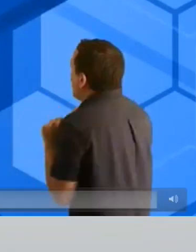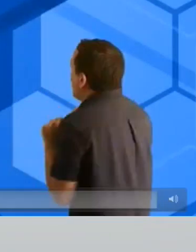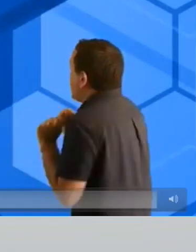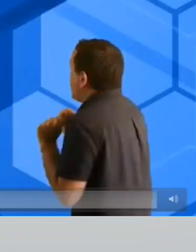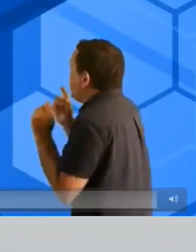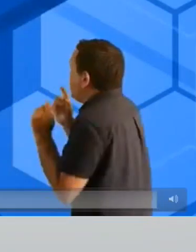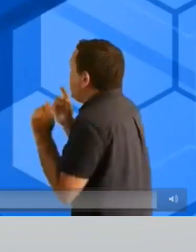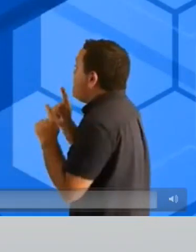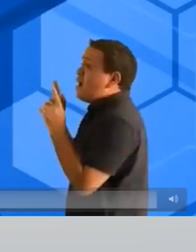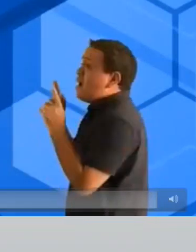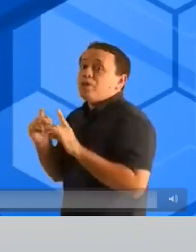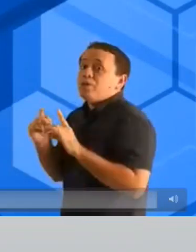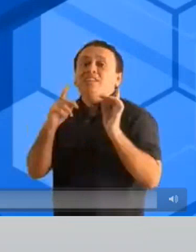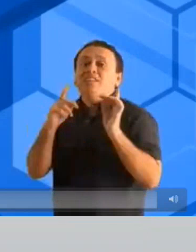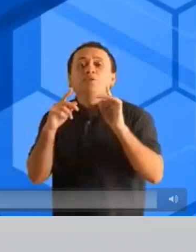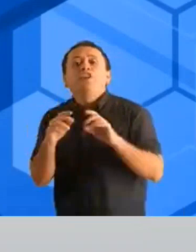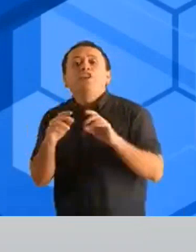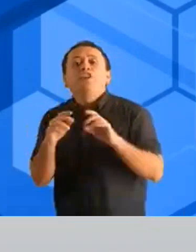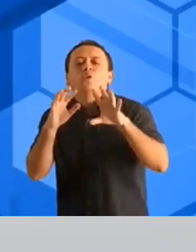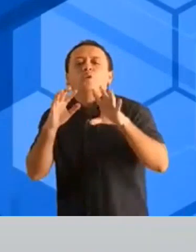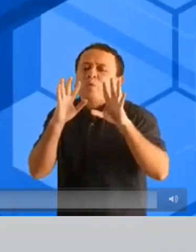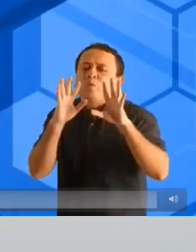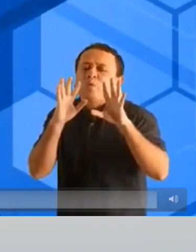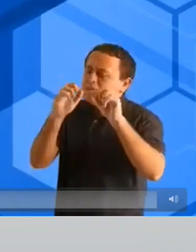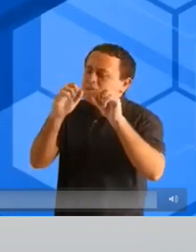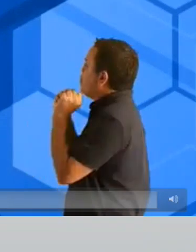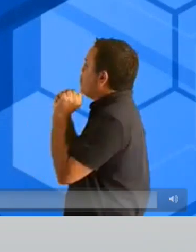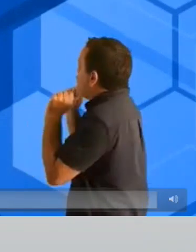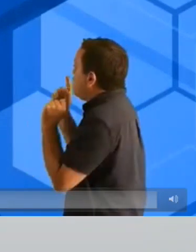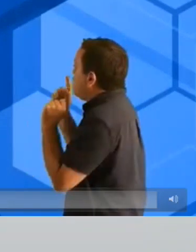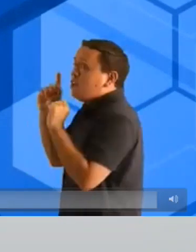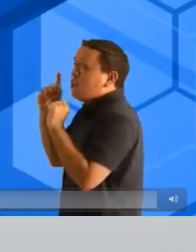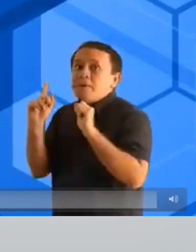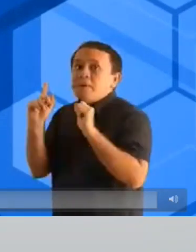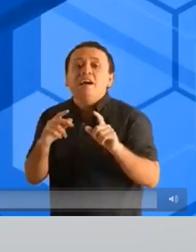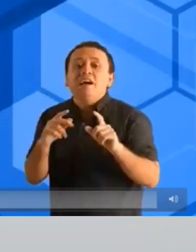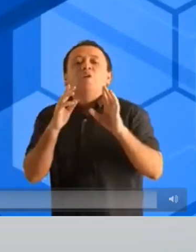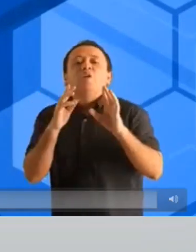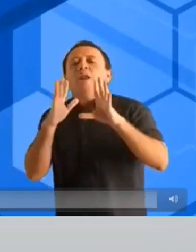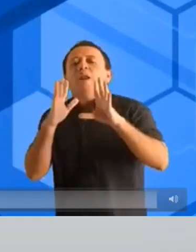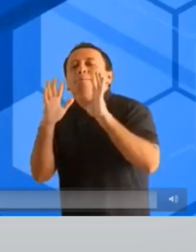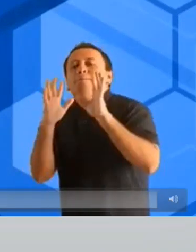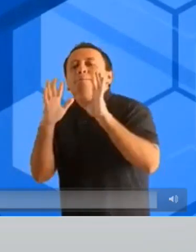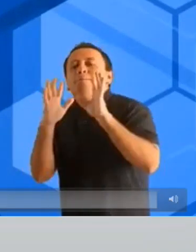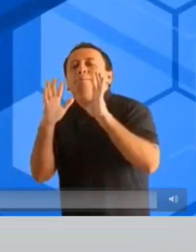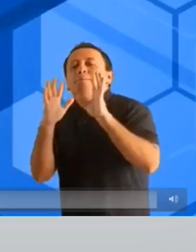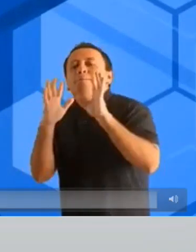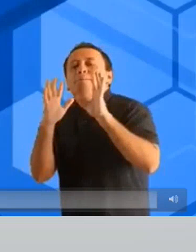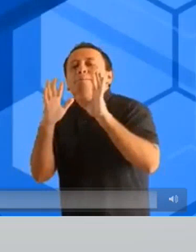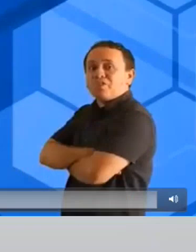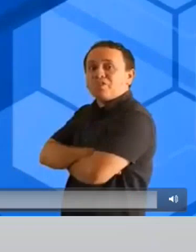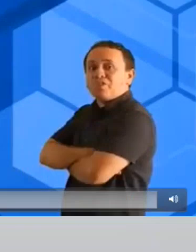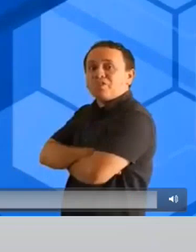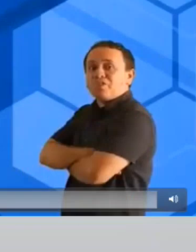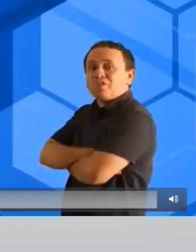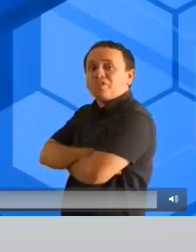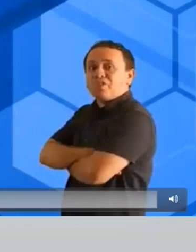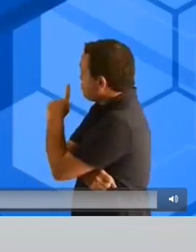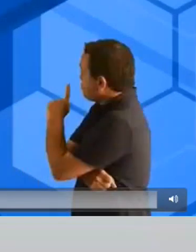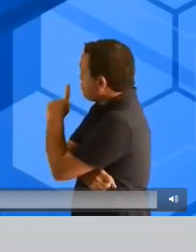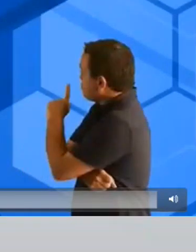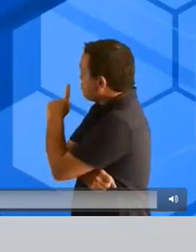por segundo cuadrado. El auto inicia su recorrido con 10 metros por segundo y lo termina con 20 metros por